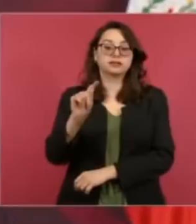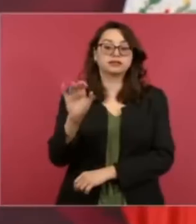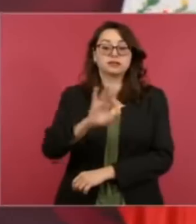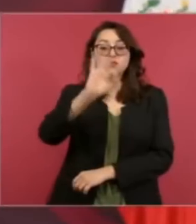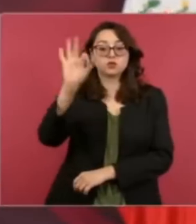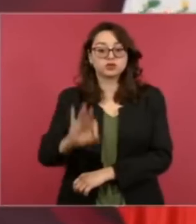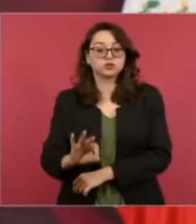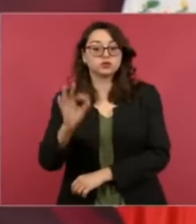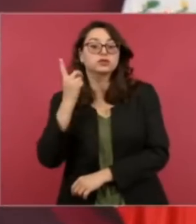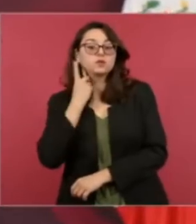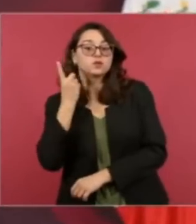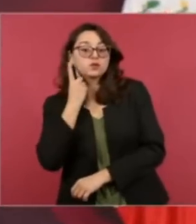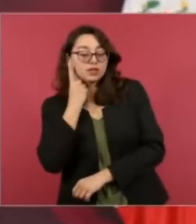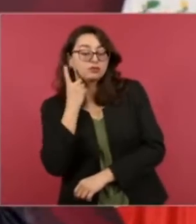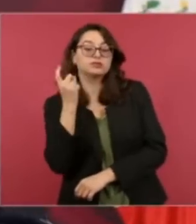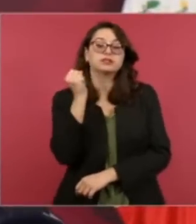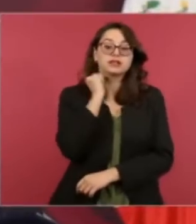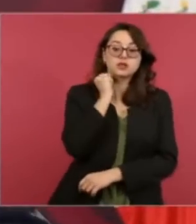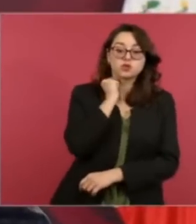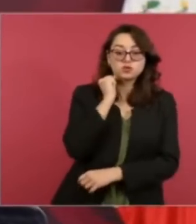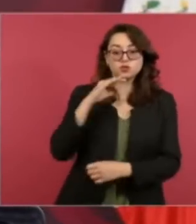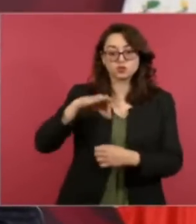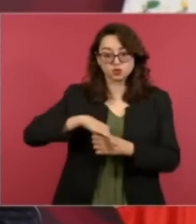tanto en la Cámara de Diputados como en la Cámara de Senadores.